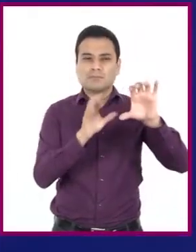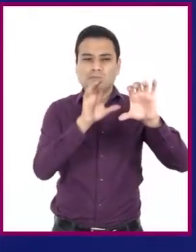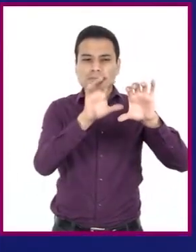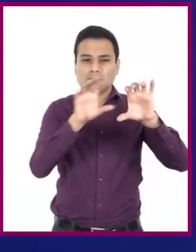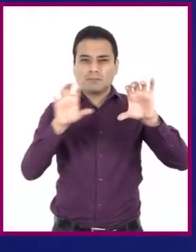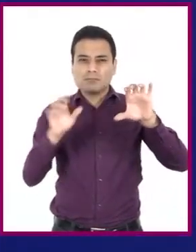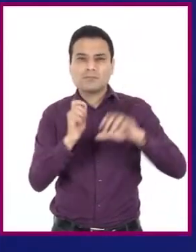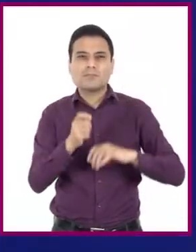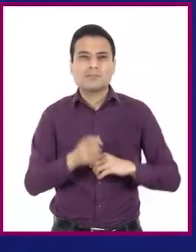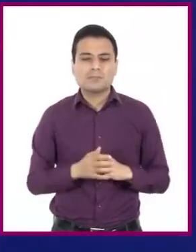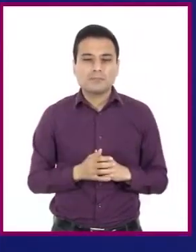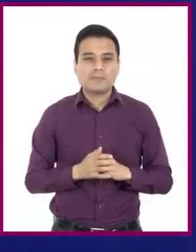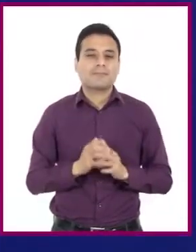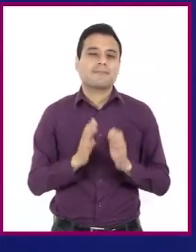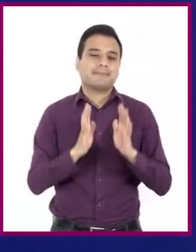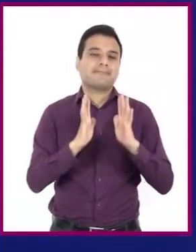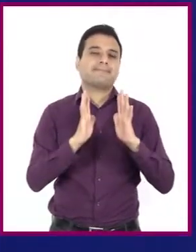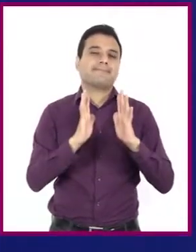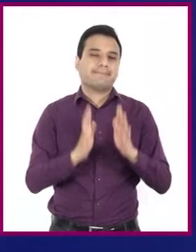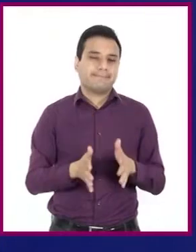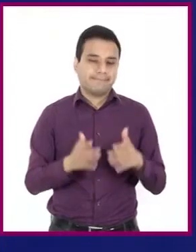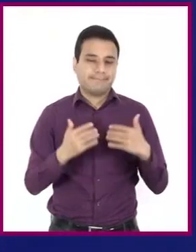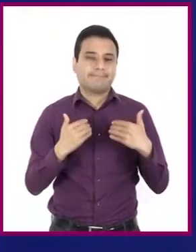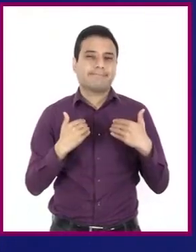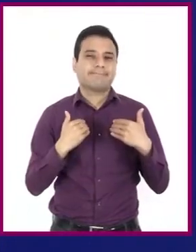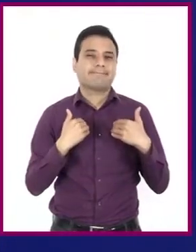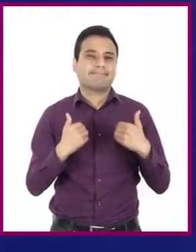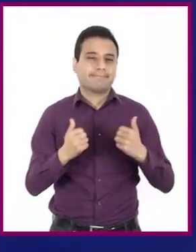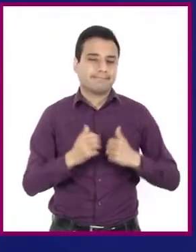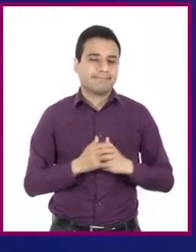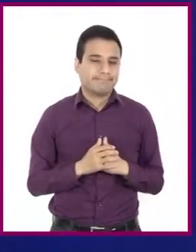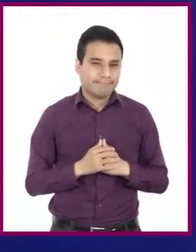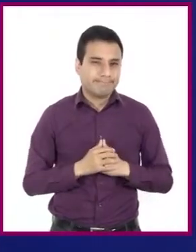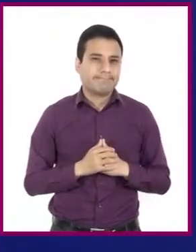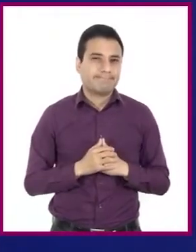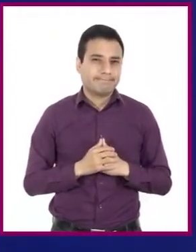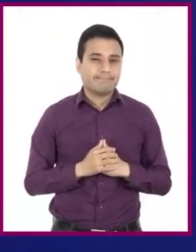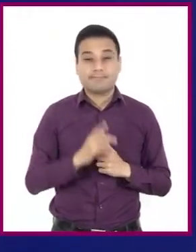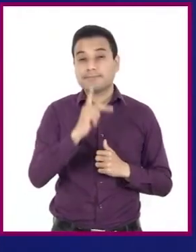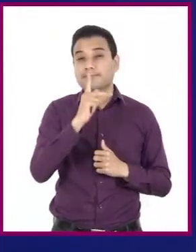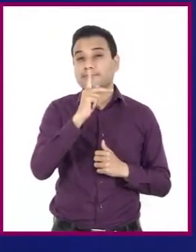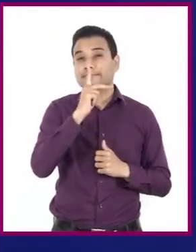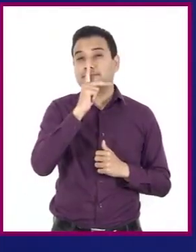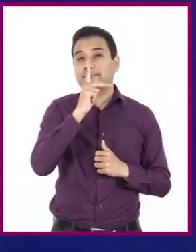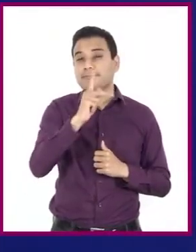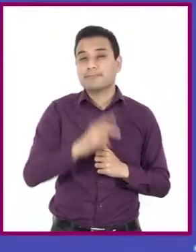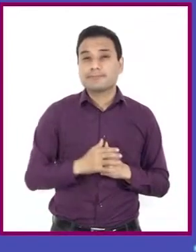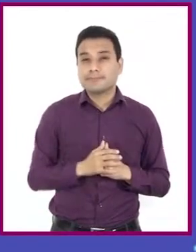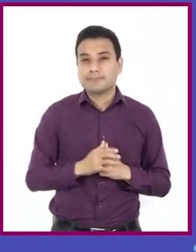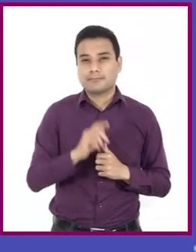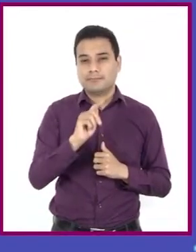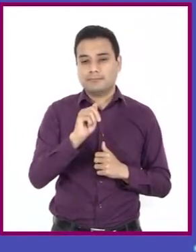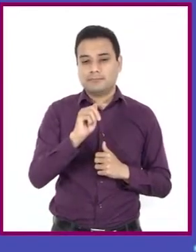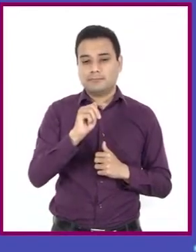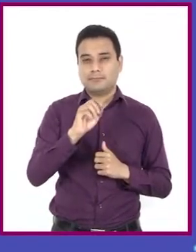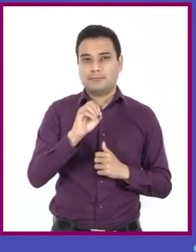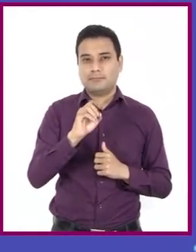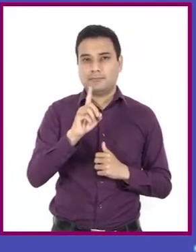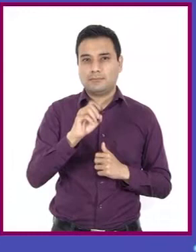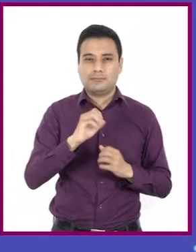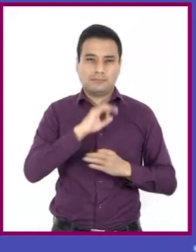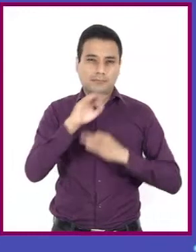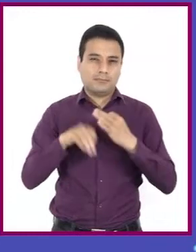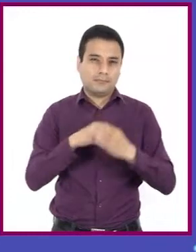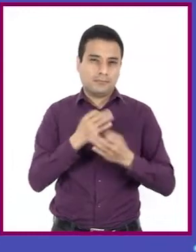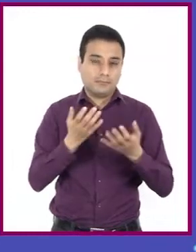Me parece que aquí ya podemos ver formas hechas que además forman la palabra todo, lo que hace más